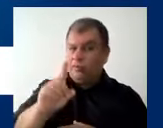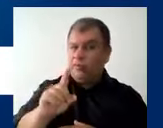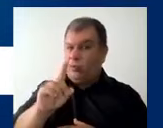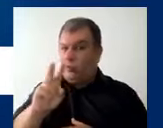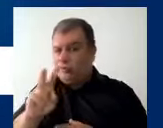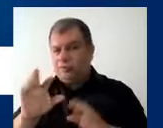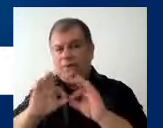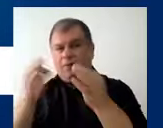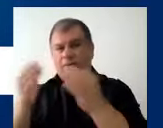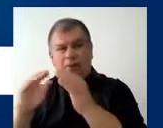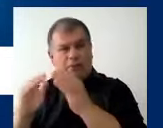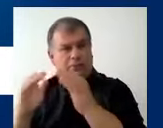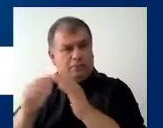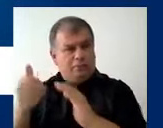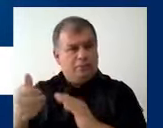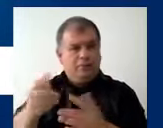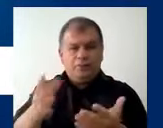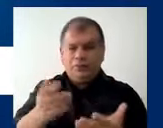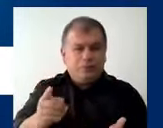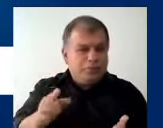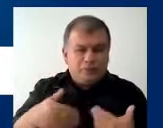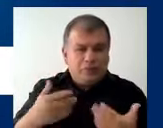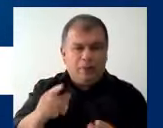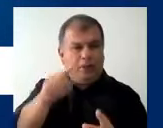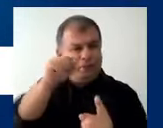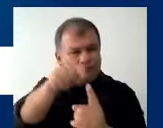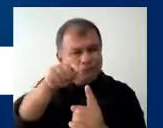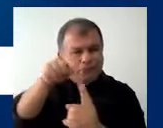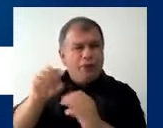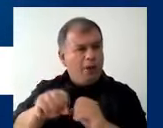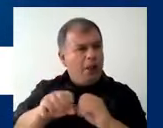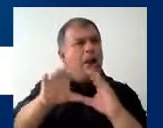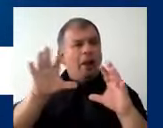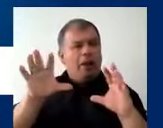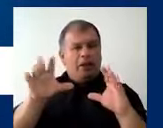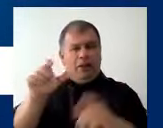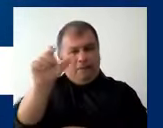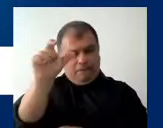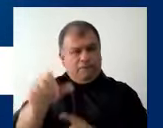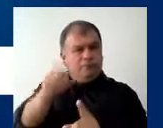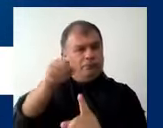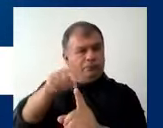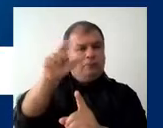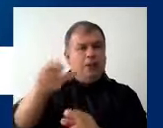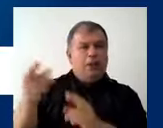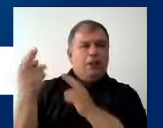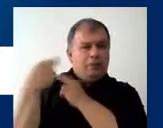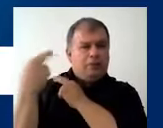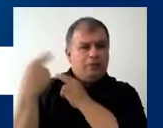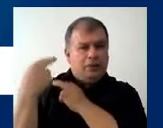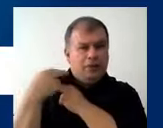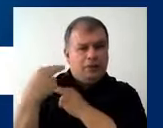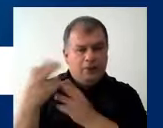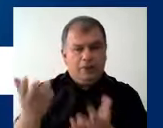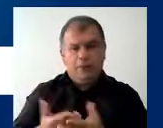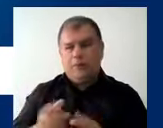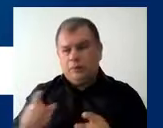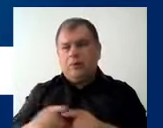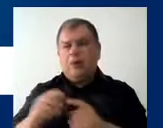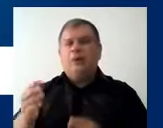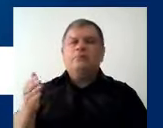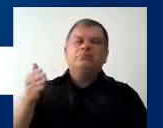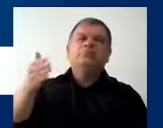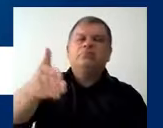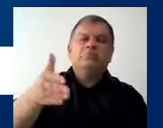hogares. Pero si esto no se llega a señalar con claridad a la persona responsable de la municipalidad que está yendo a hacer